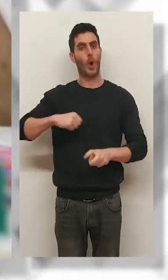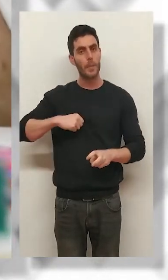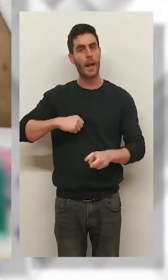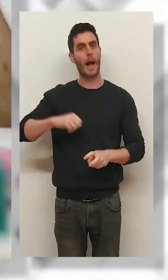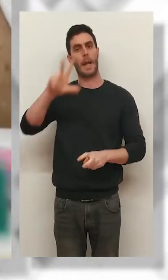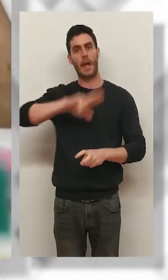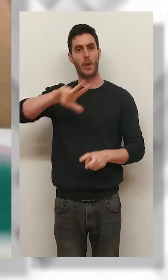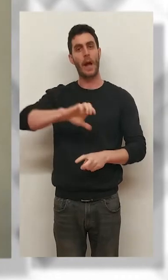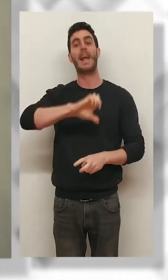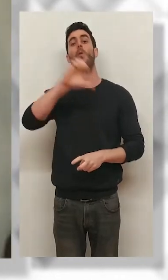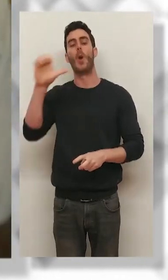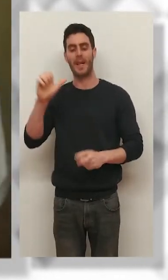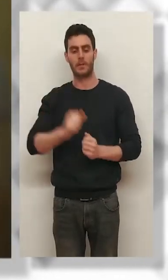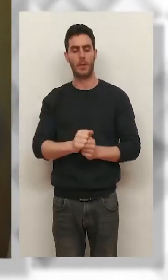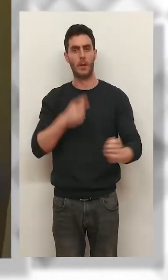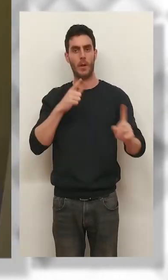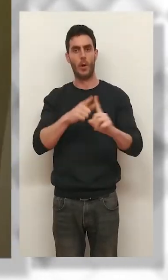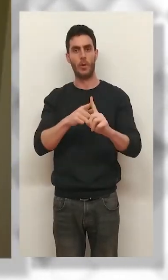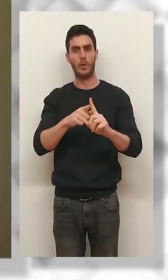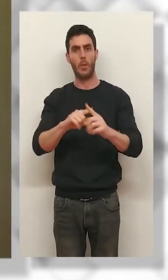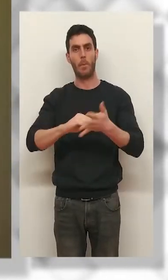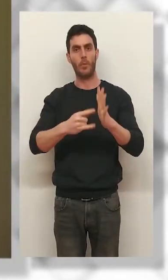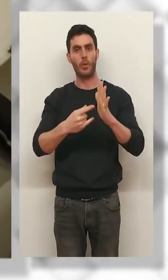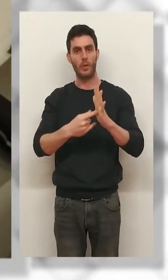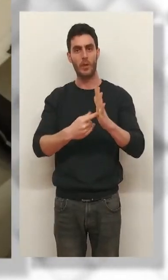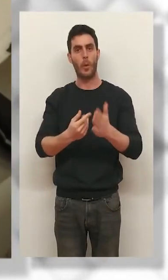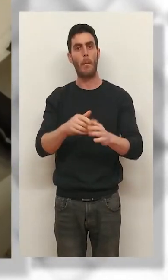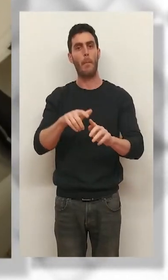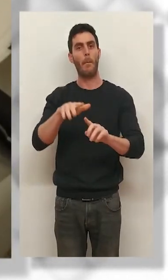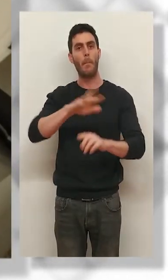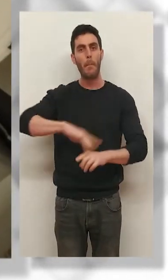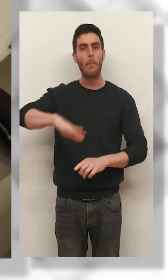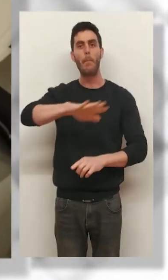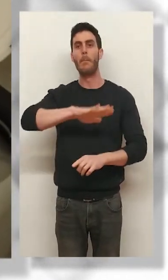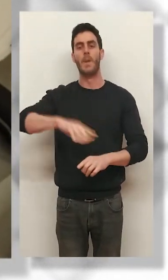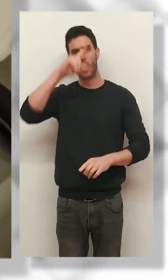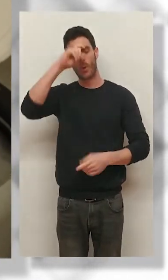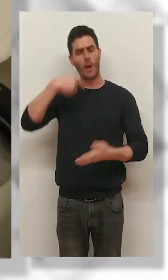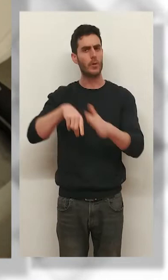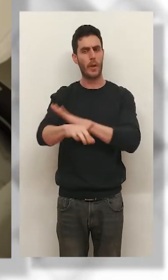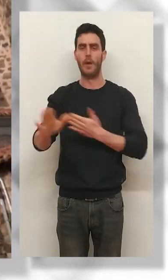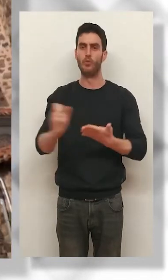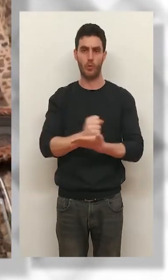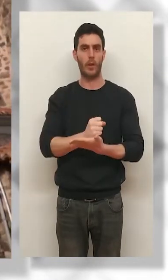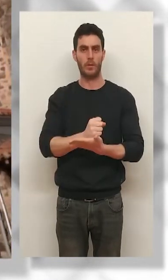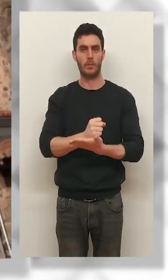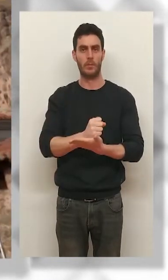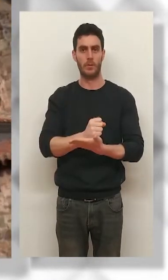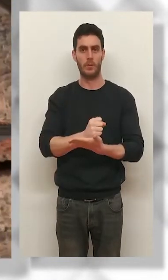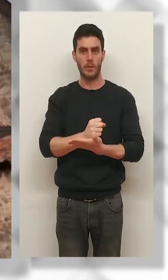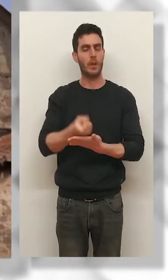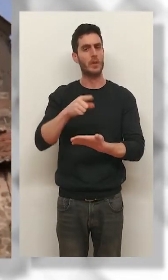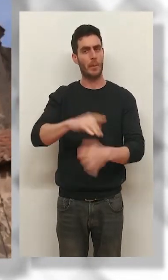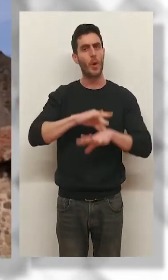El objetivo es que ningún proyecto en el medio rural se quede sin desarrollar por no contar con asesoramiento y orientación. De ahí que se